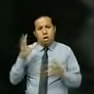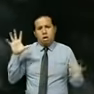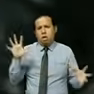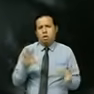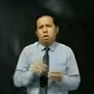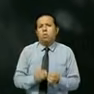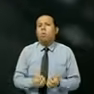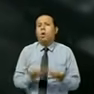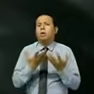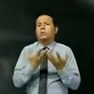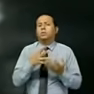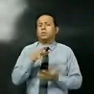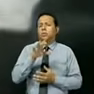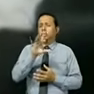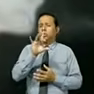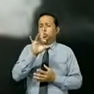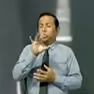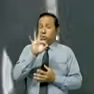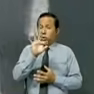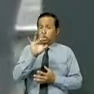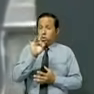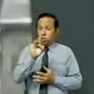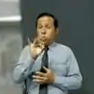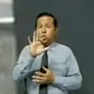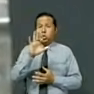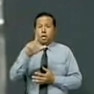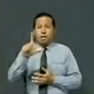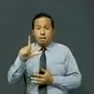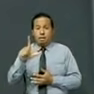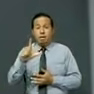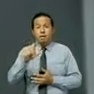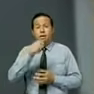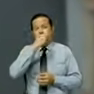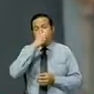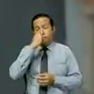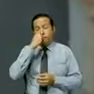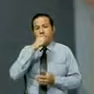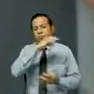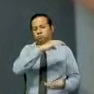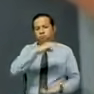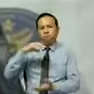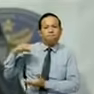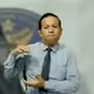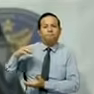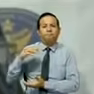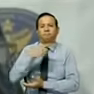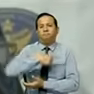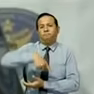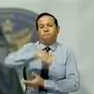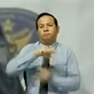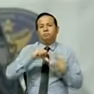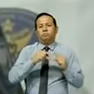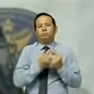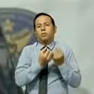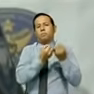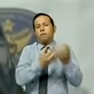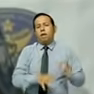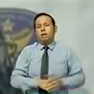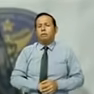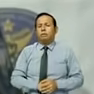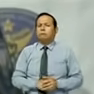98 toneladas, 700 kilos de droga, una buena parte destinada para el consumo interno. Cerca de 8 toneladas